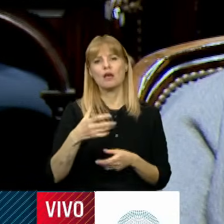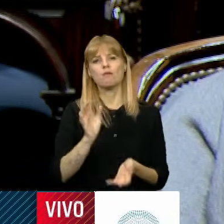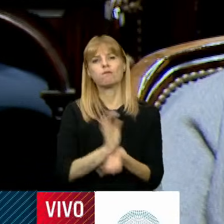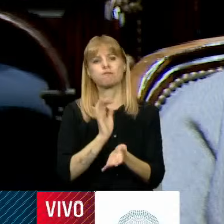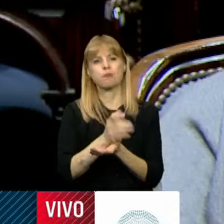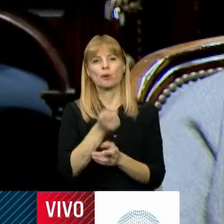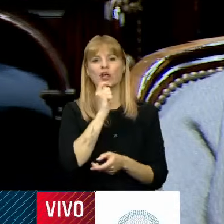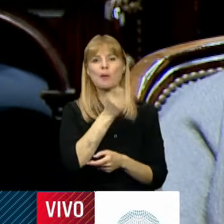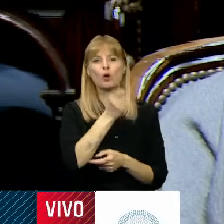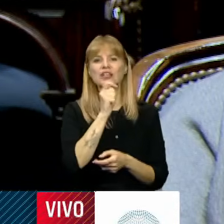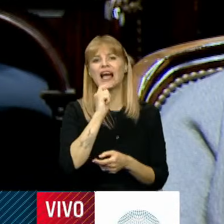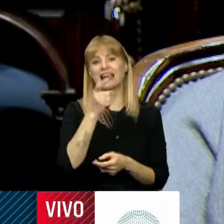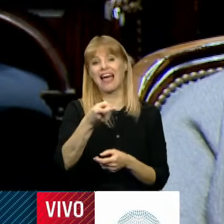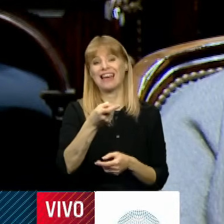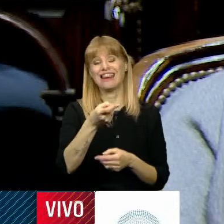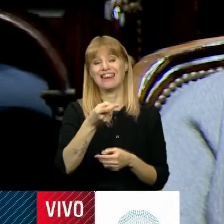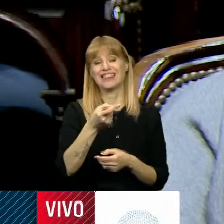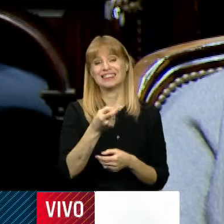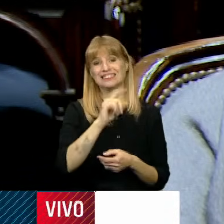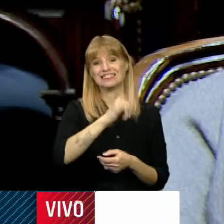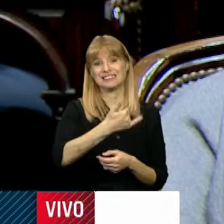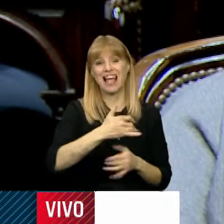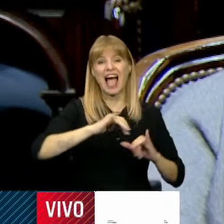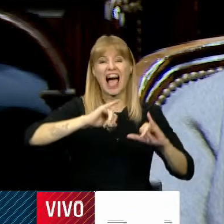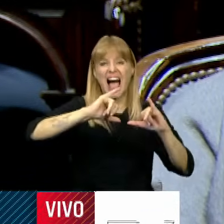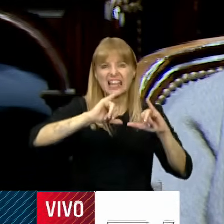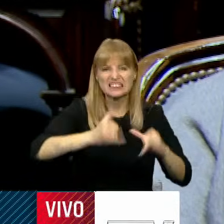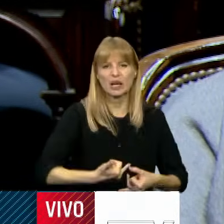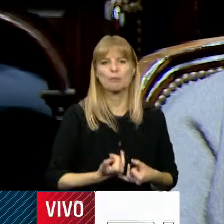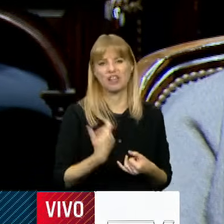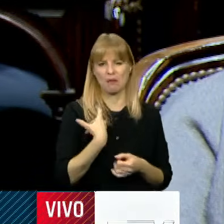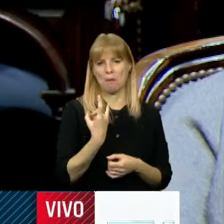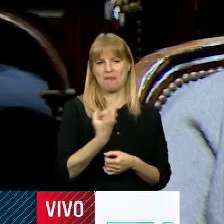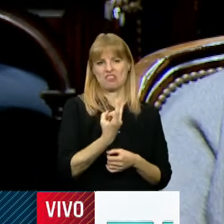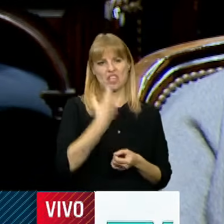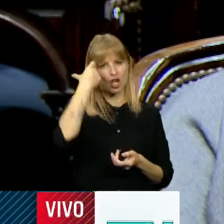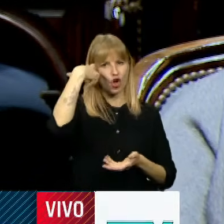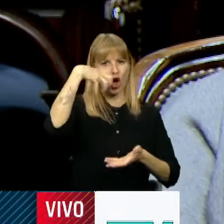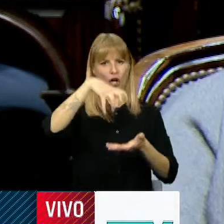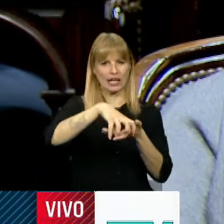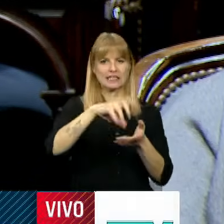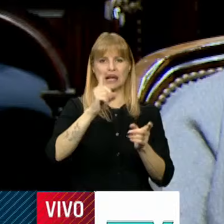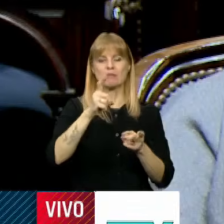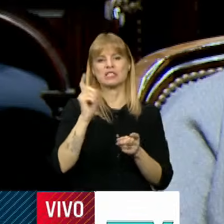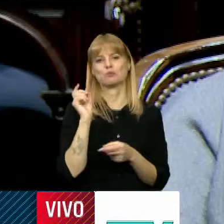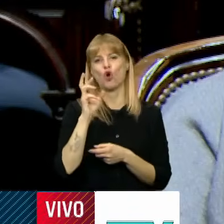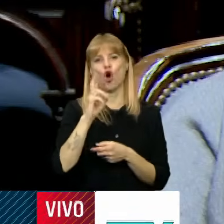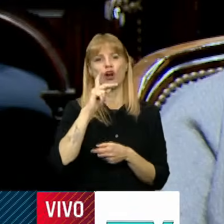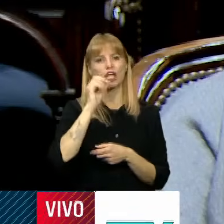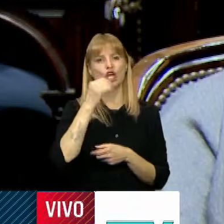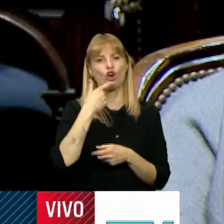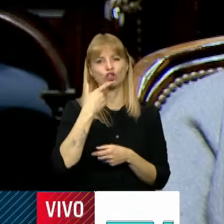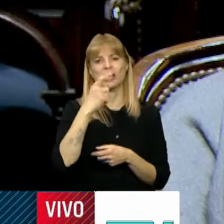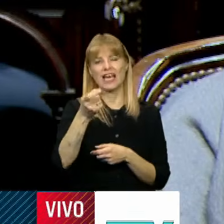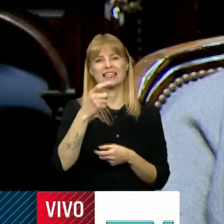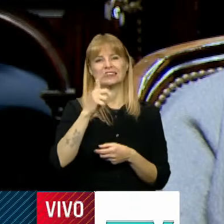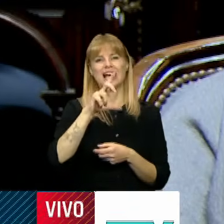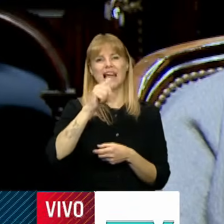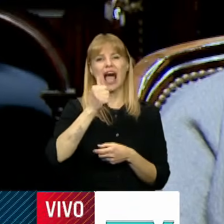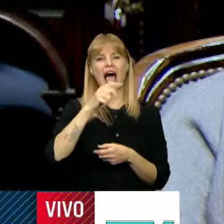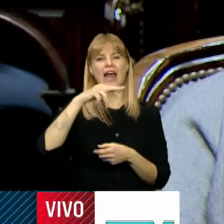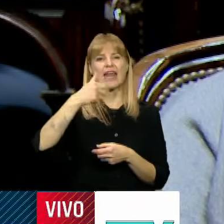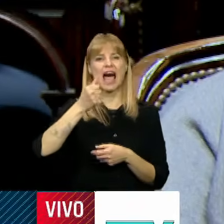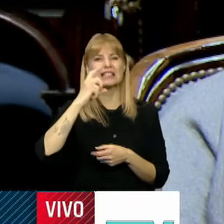reportaje con el periodista José del Río en la señal La Nación Más. En ese